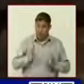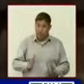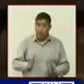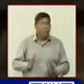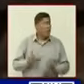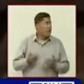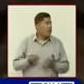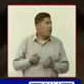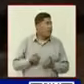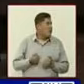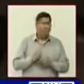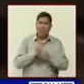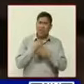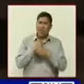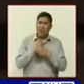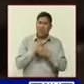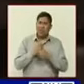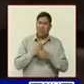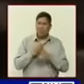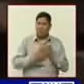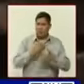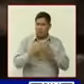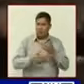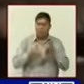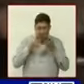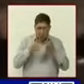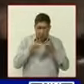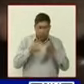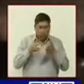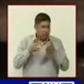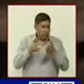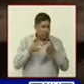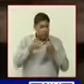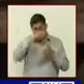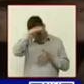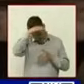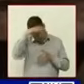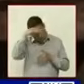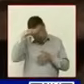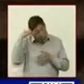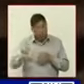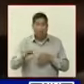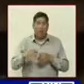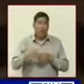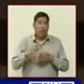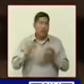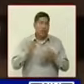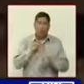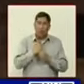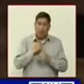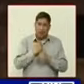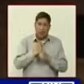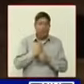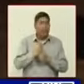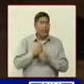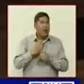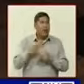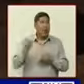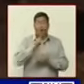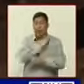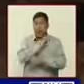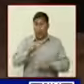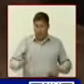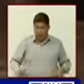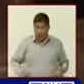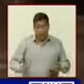están realizando este trabajo también de intervención en arduas horas de trabajo que lo están haciendo. El